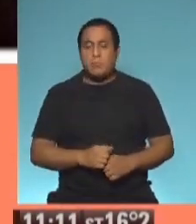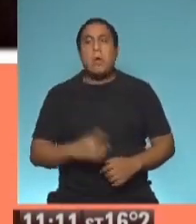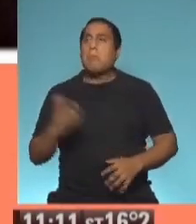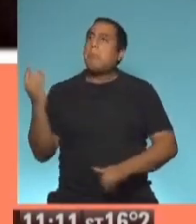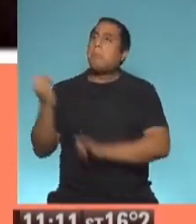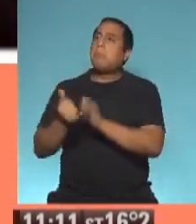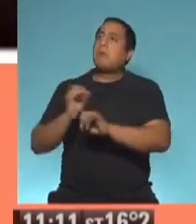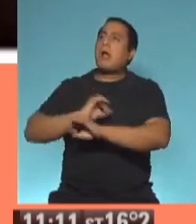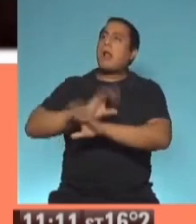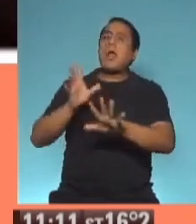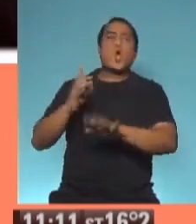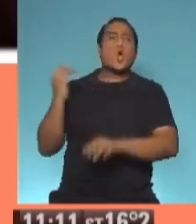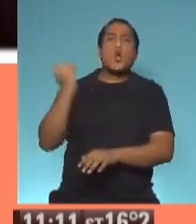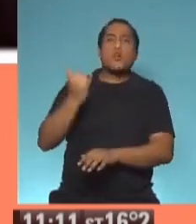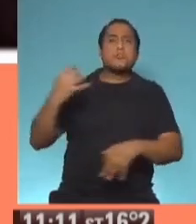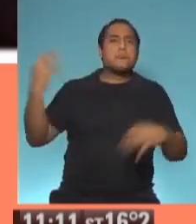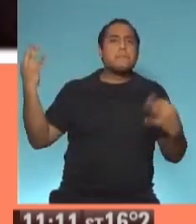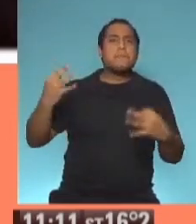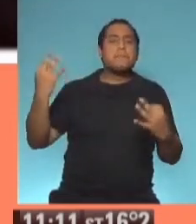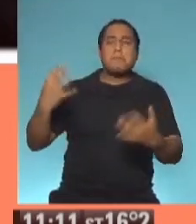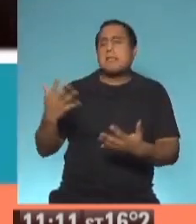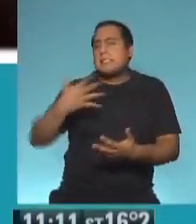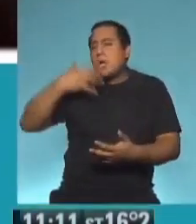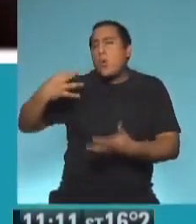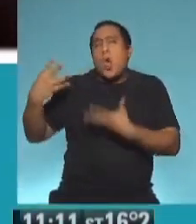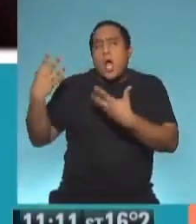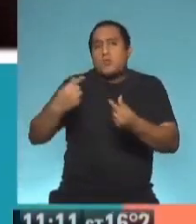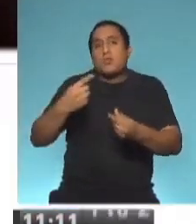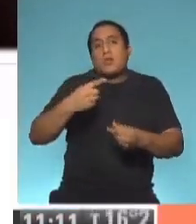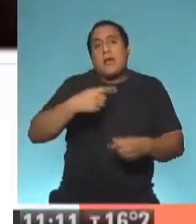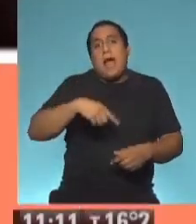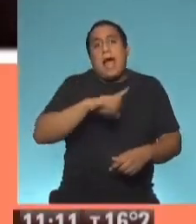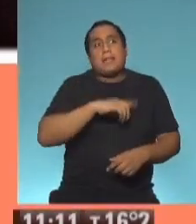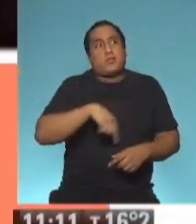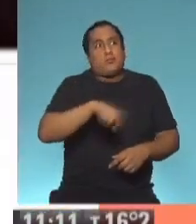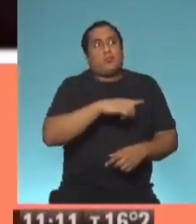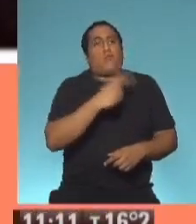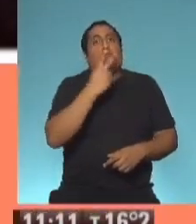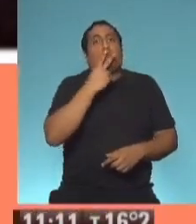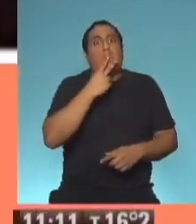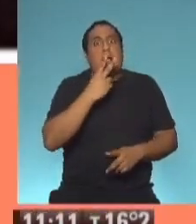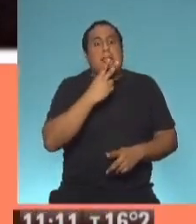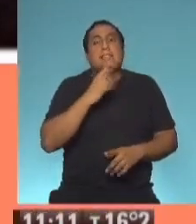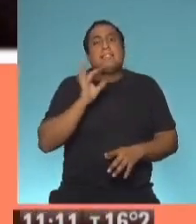consejos que han sido realmente, creo yo, útiles para todos. Los que fuimos fumadores en algún momento sabemos de